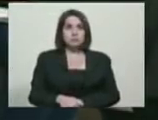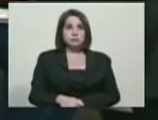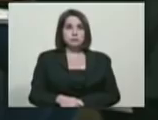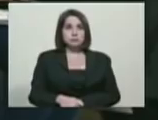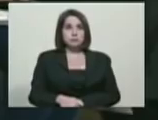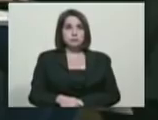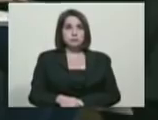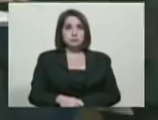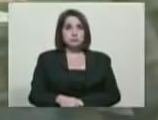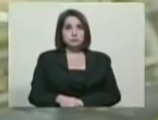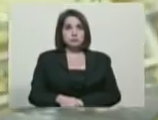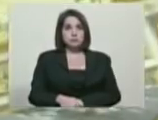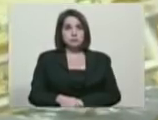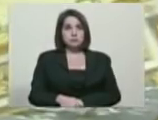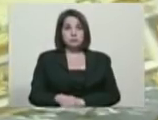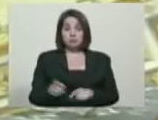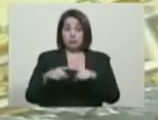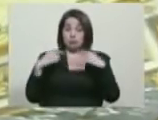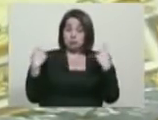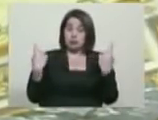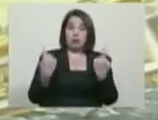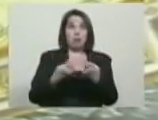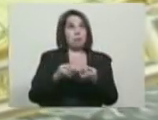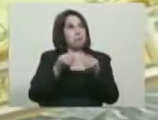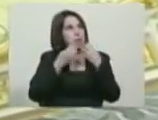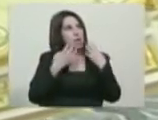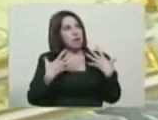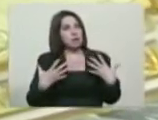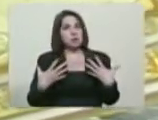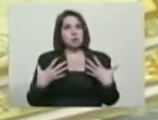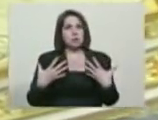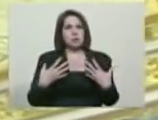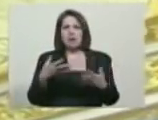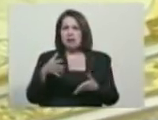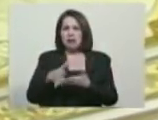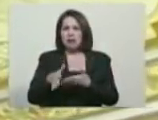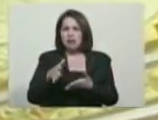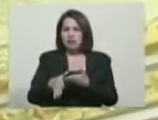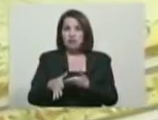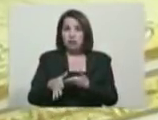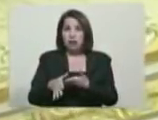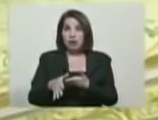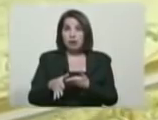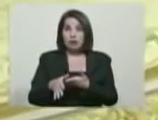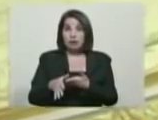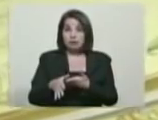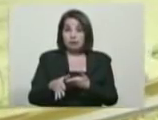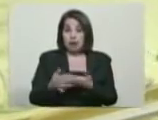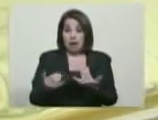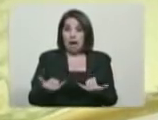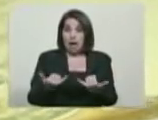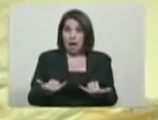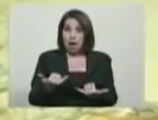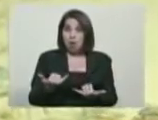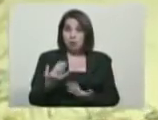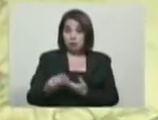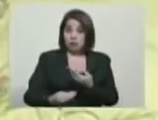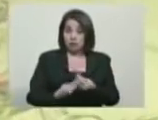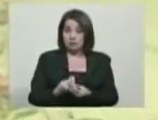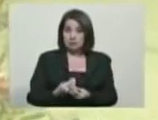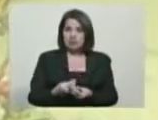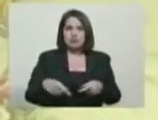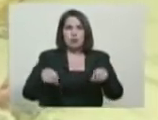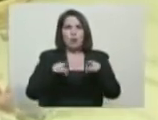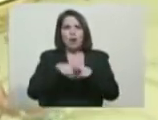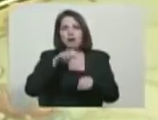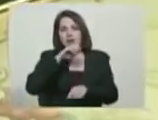Es un salón muy representativo de lo que fue, de lo que es y de lo que será la historia